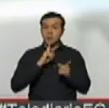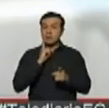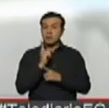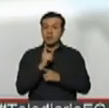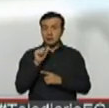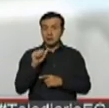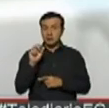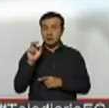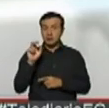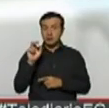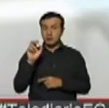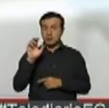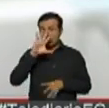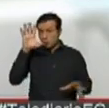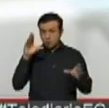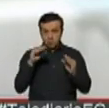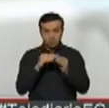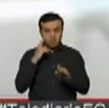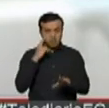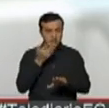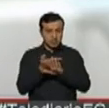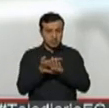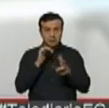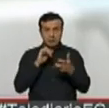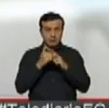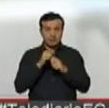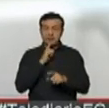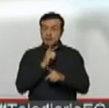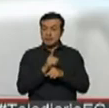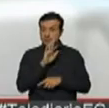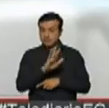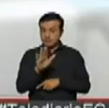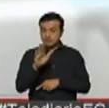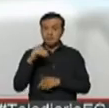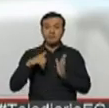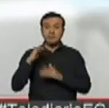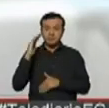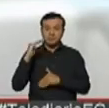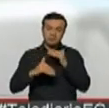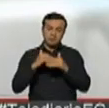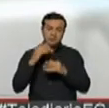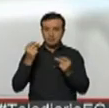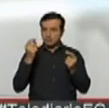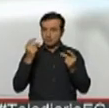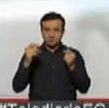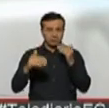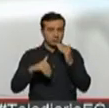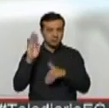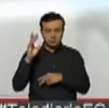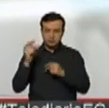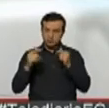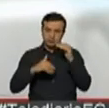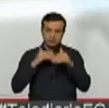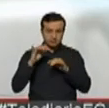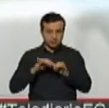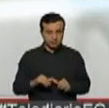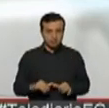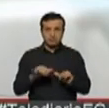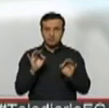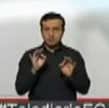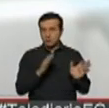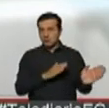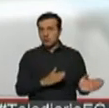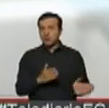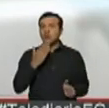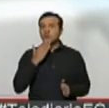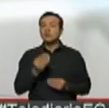Regulación Minera, a fin de poderles presentar este conflicto y de que ellos también generen procesos más ágiles, procesos más expeditos, a